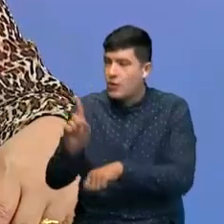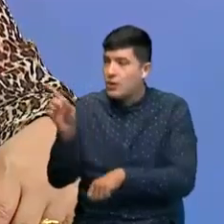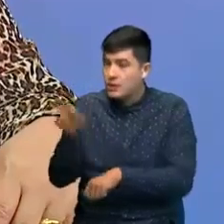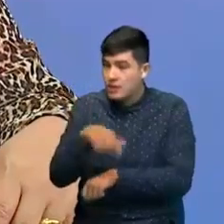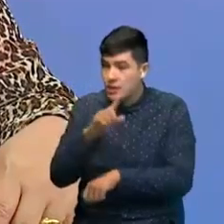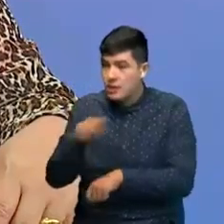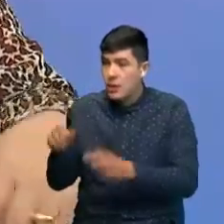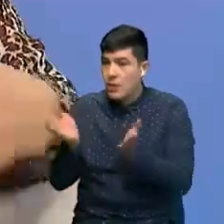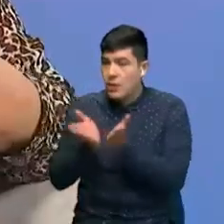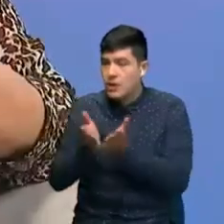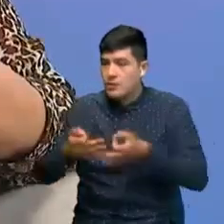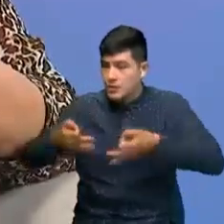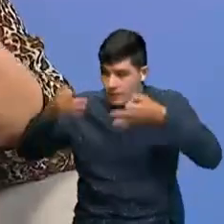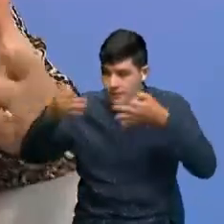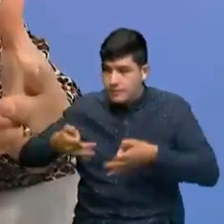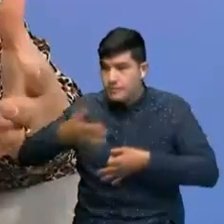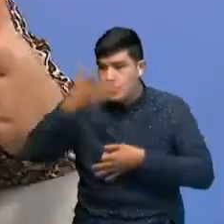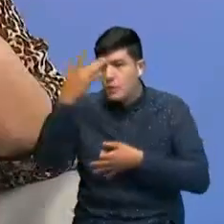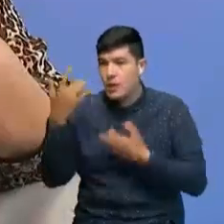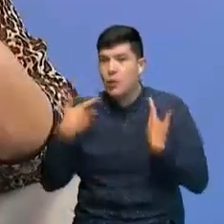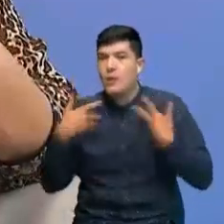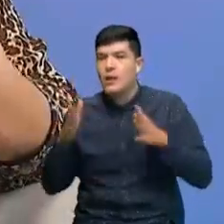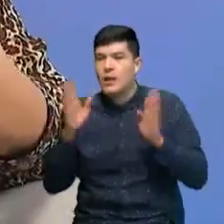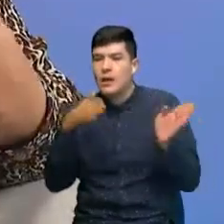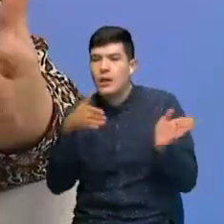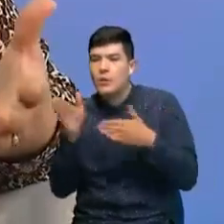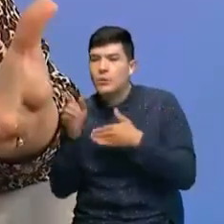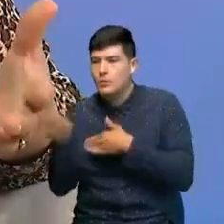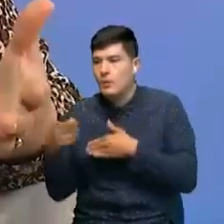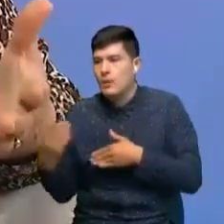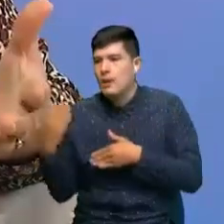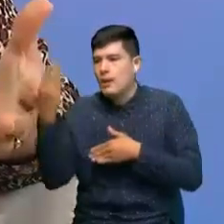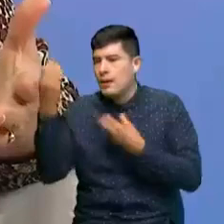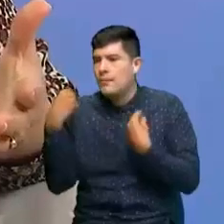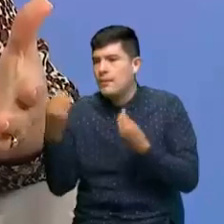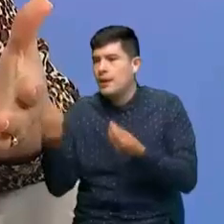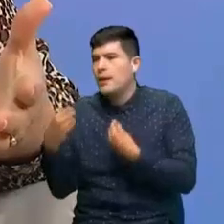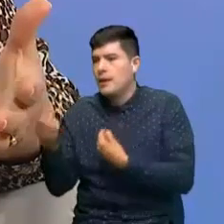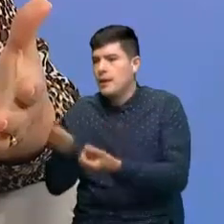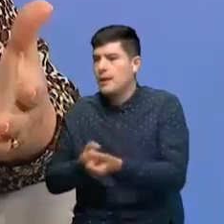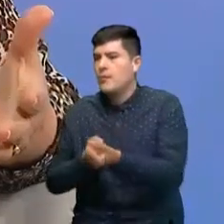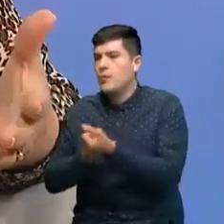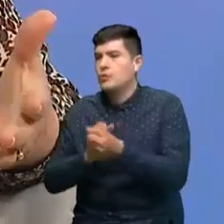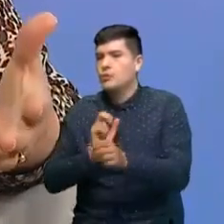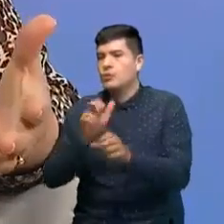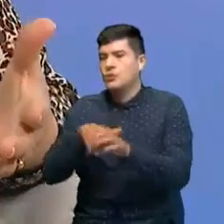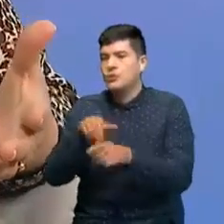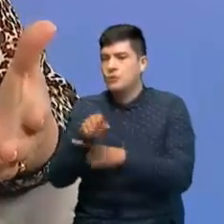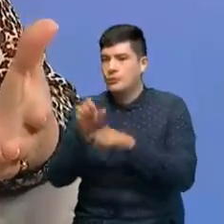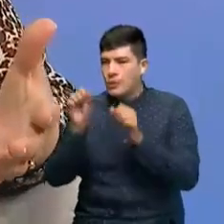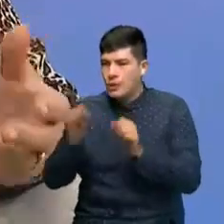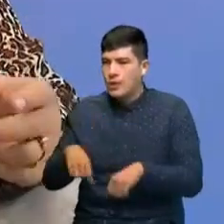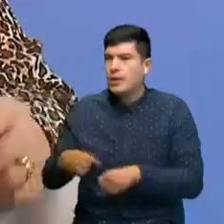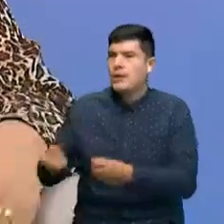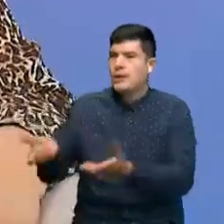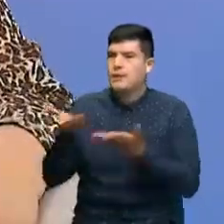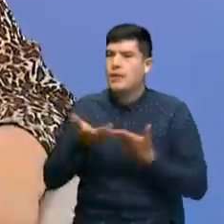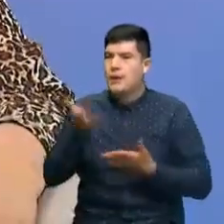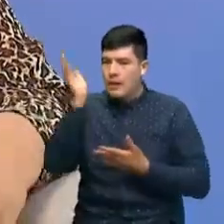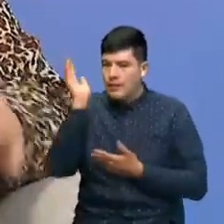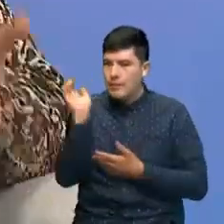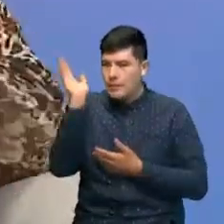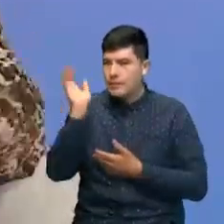educación formalizada, porque no cualquier curso le va a servir como para que le sirva de apoyo o lo coja de apoyo para que le den la